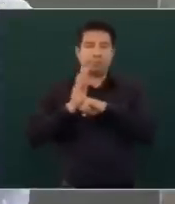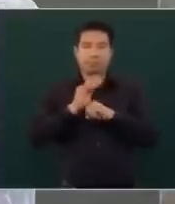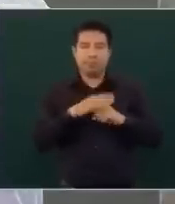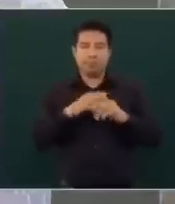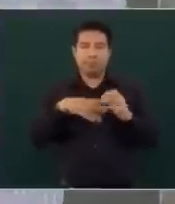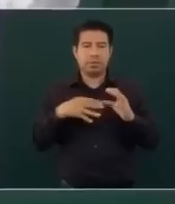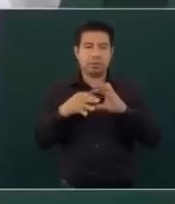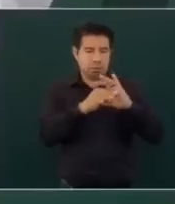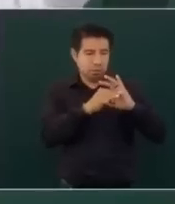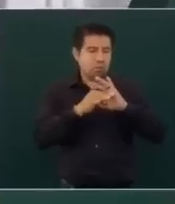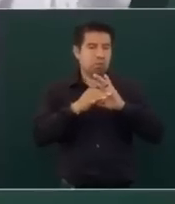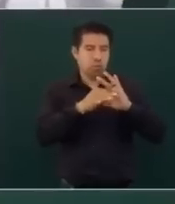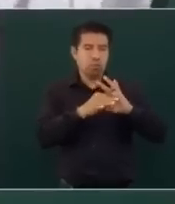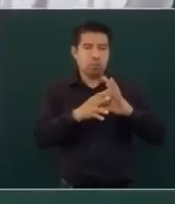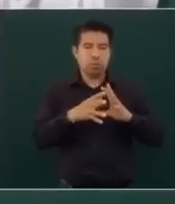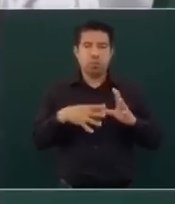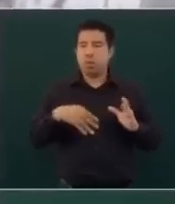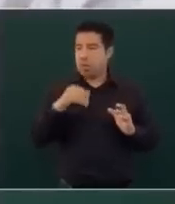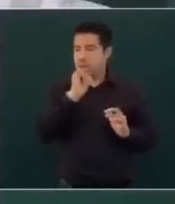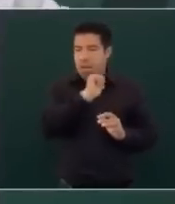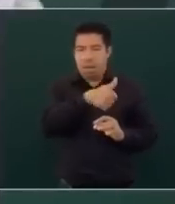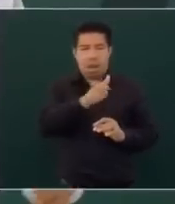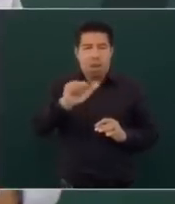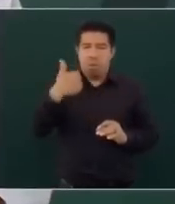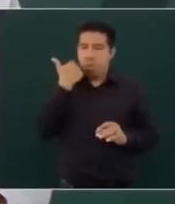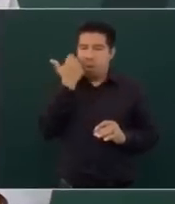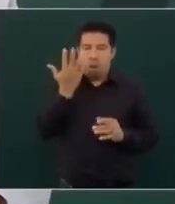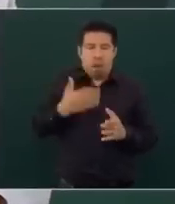y que cada quien se acomode,